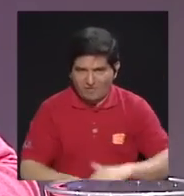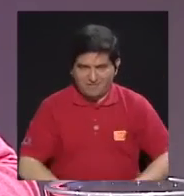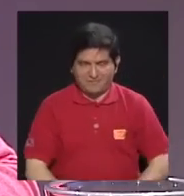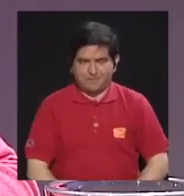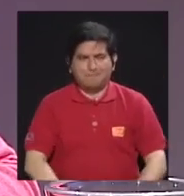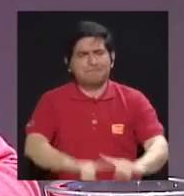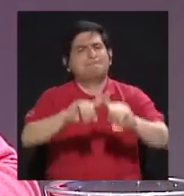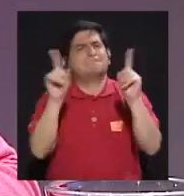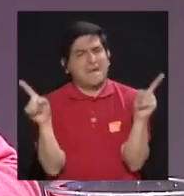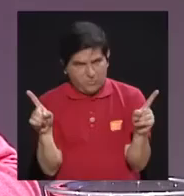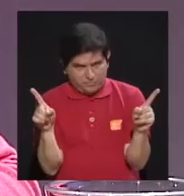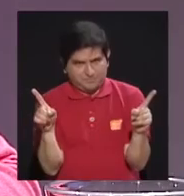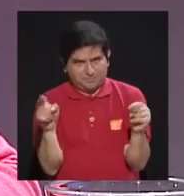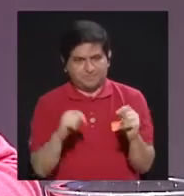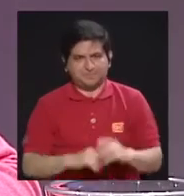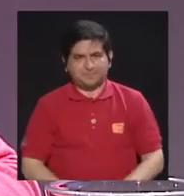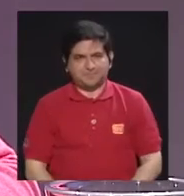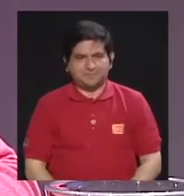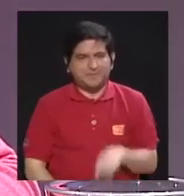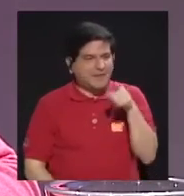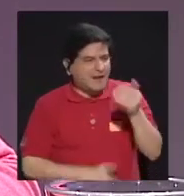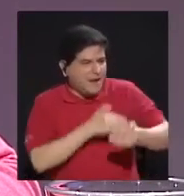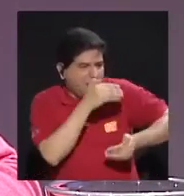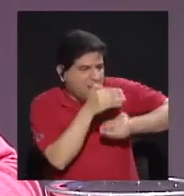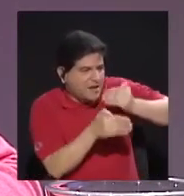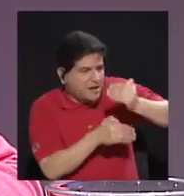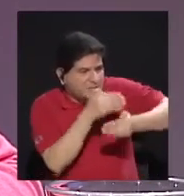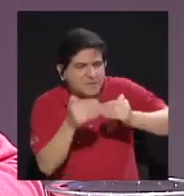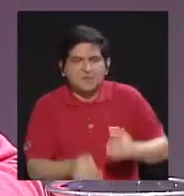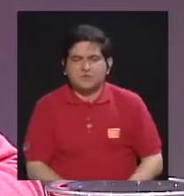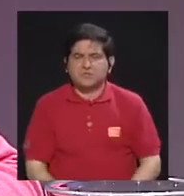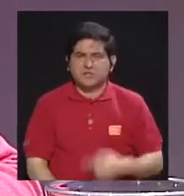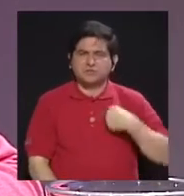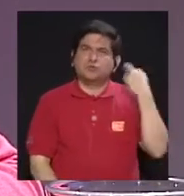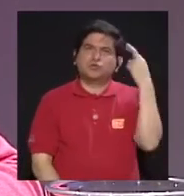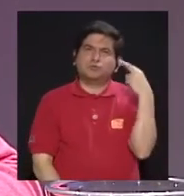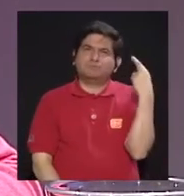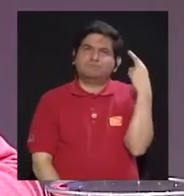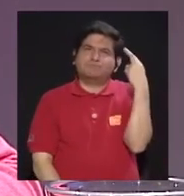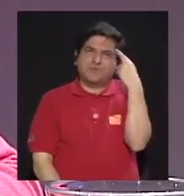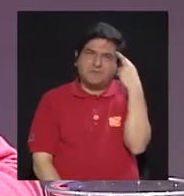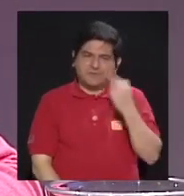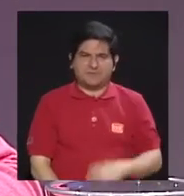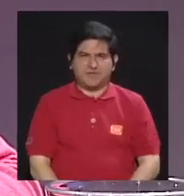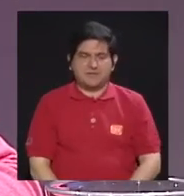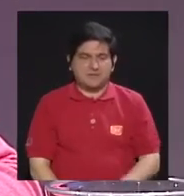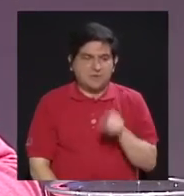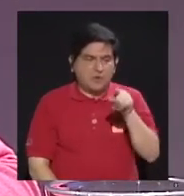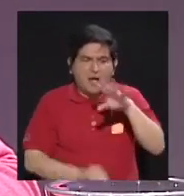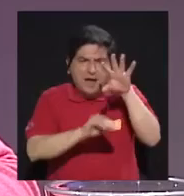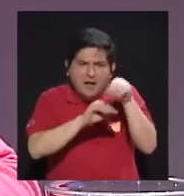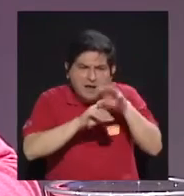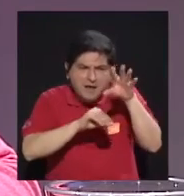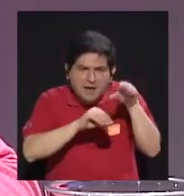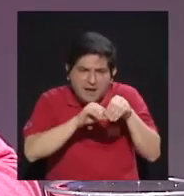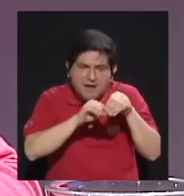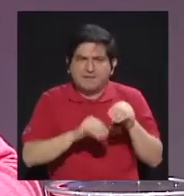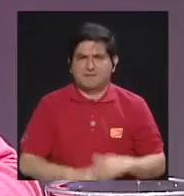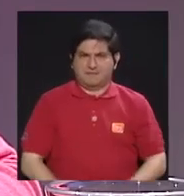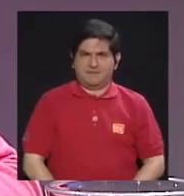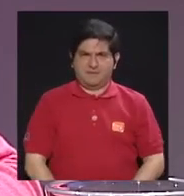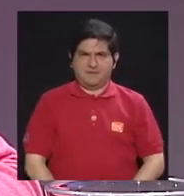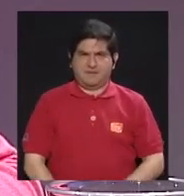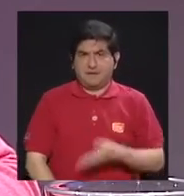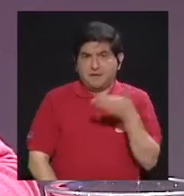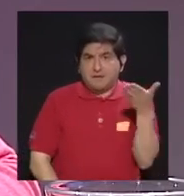embargo, ese proceso que recientemente reflexionaba, en el que se sumó